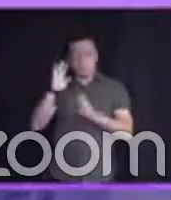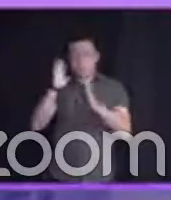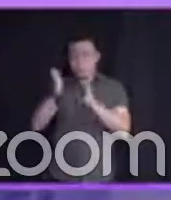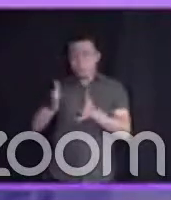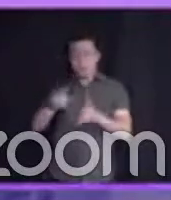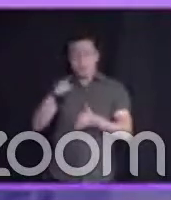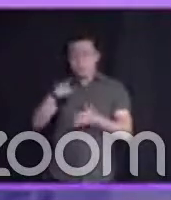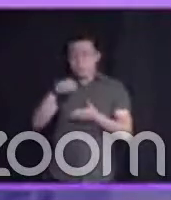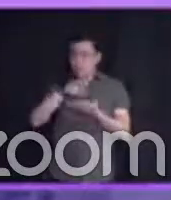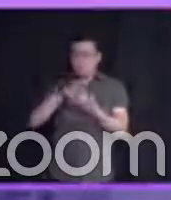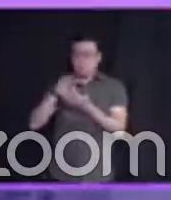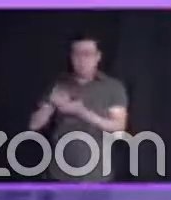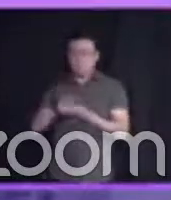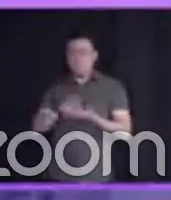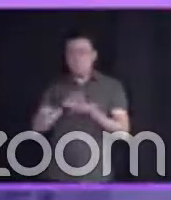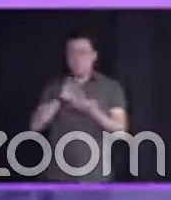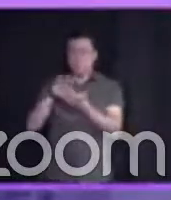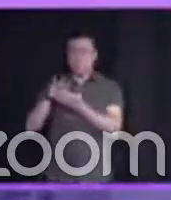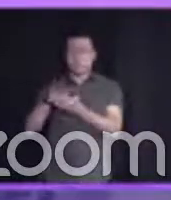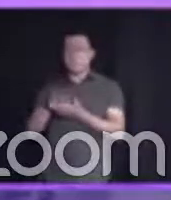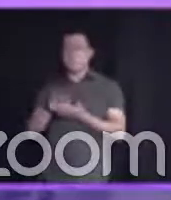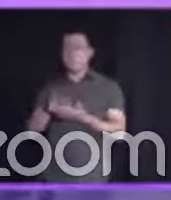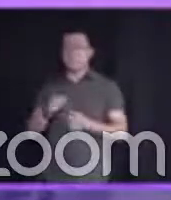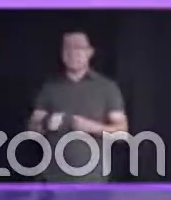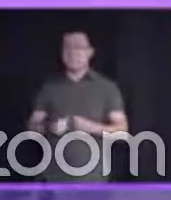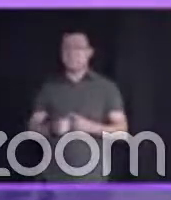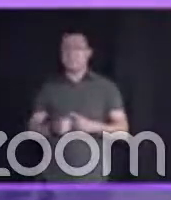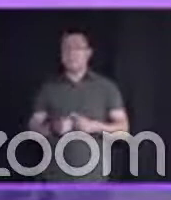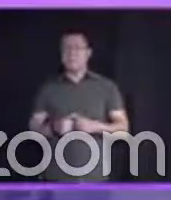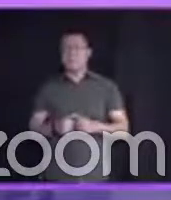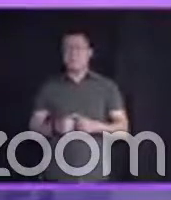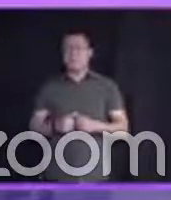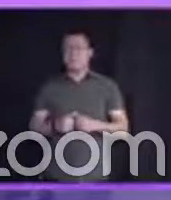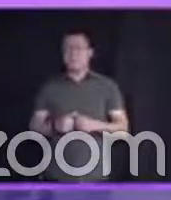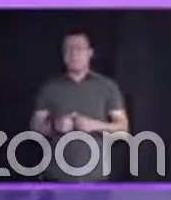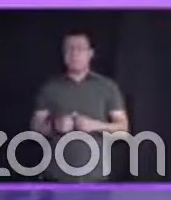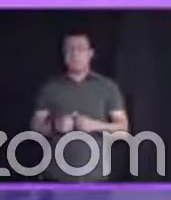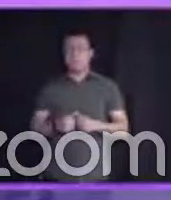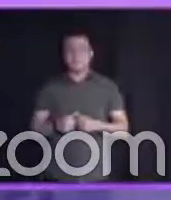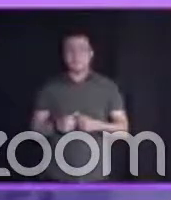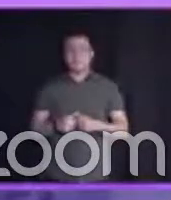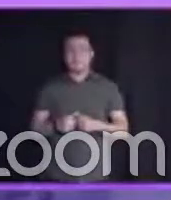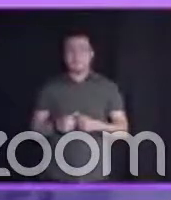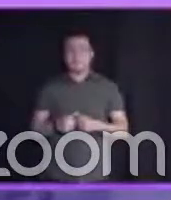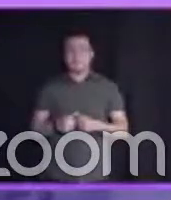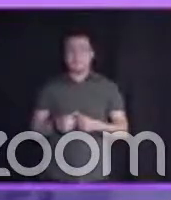la calificación. Entonces, si pueden poner, por favor, ahí la tablita.